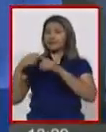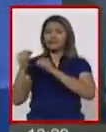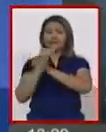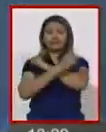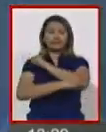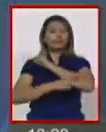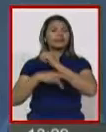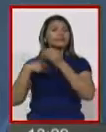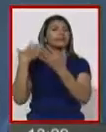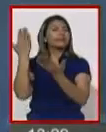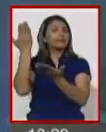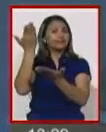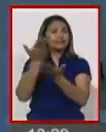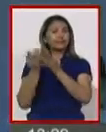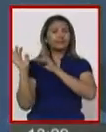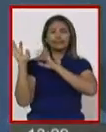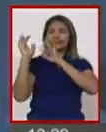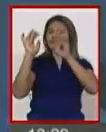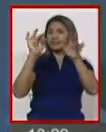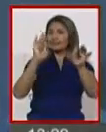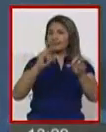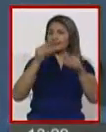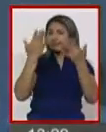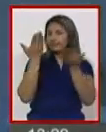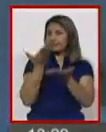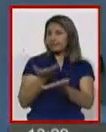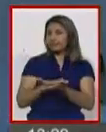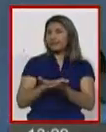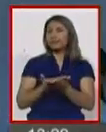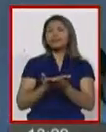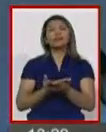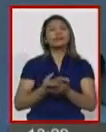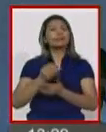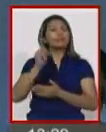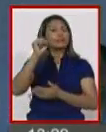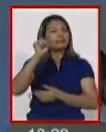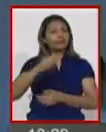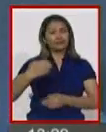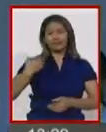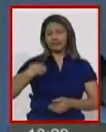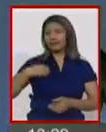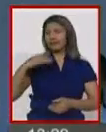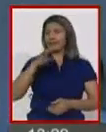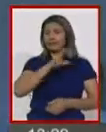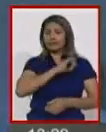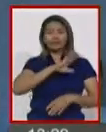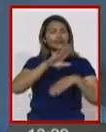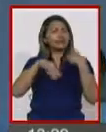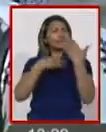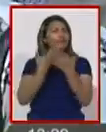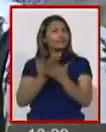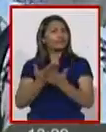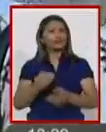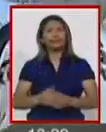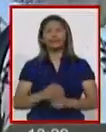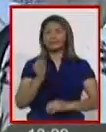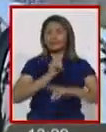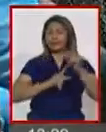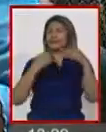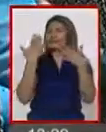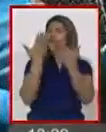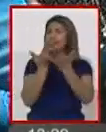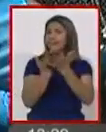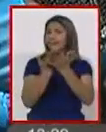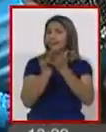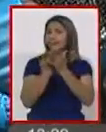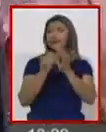Unidos, Centroamérica, todos los países, hasta el sur, Argentina, Chile, todos. Muchas personas